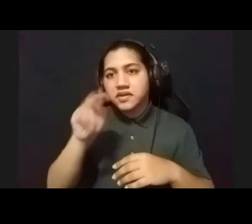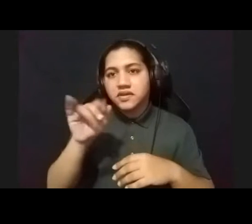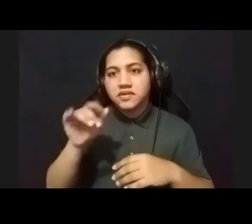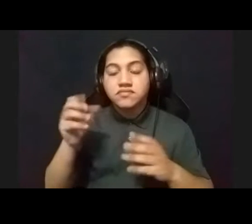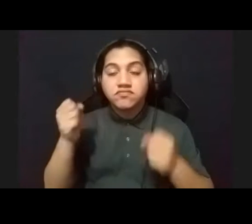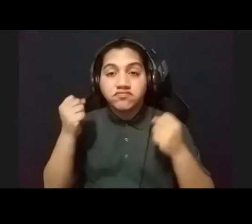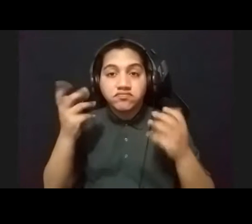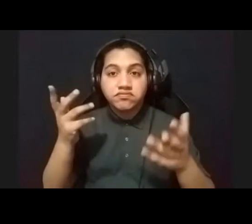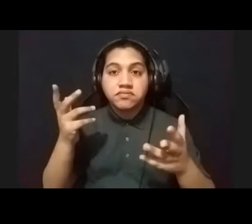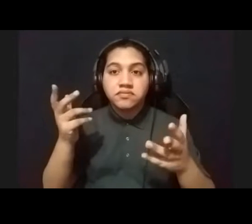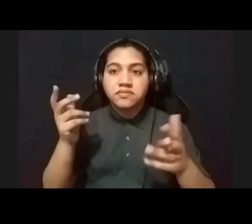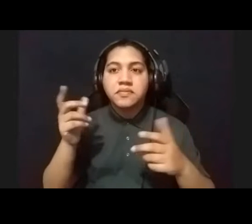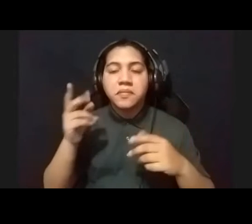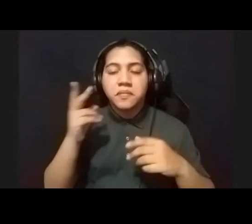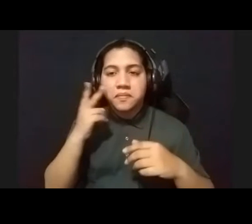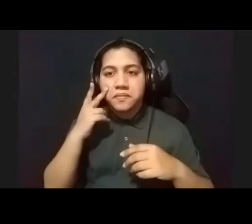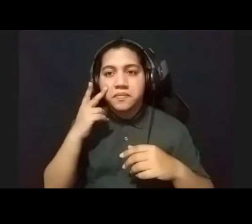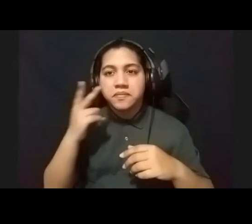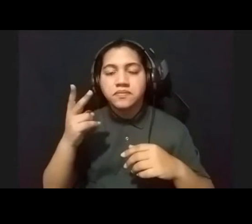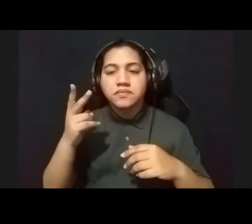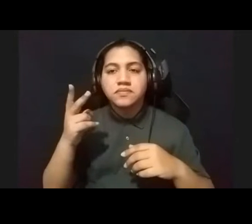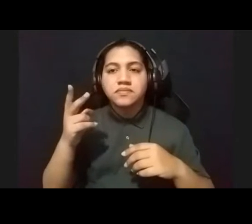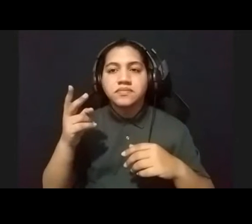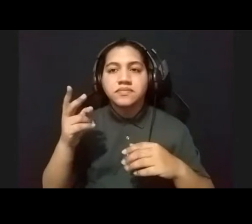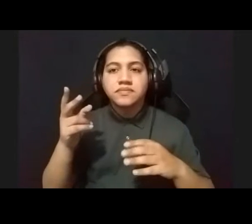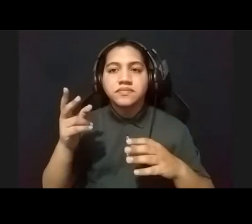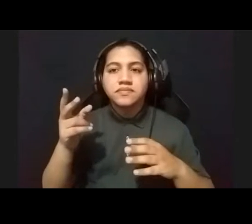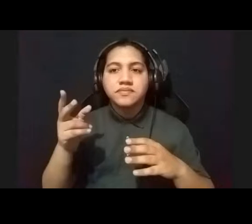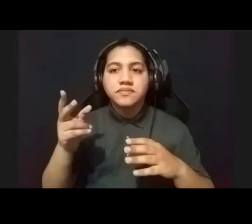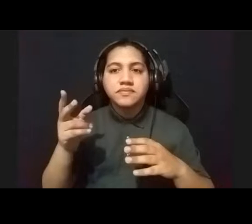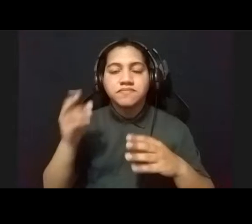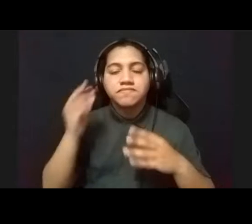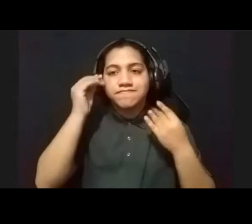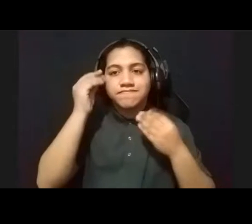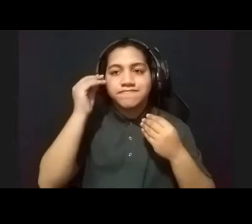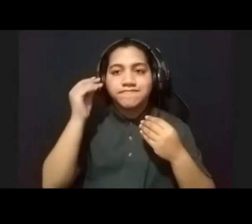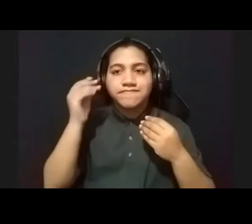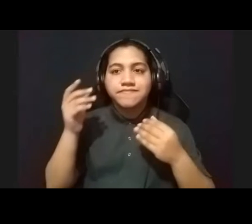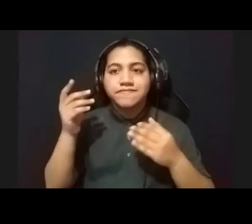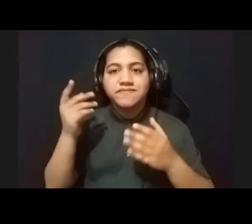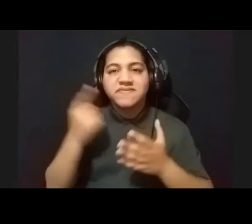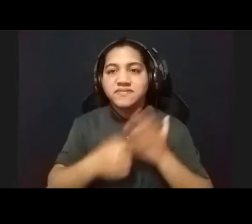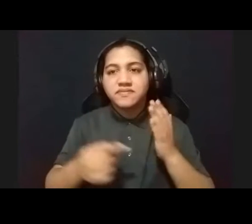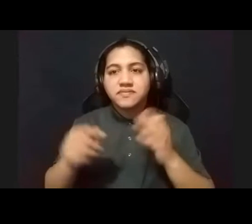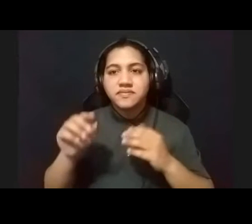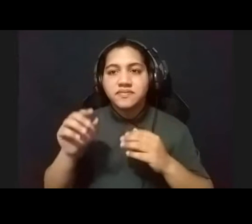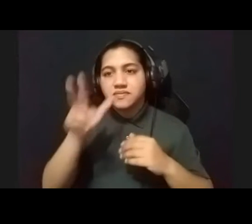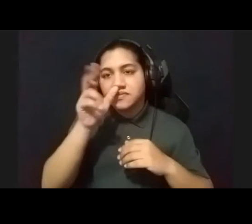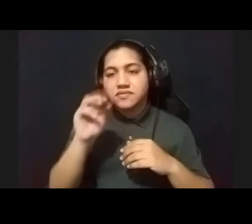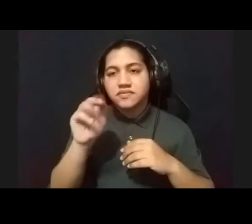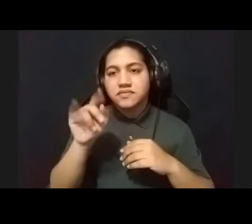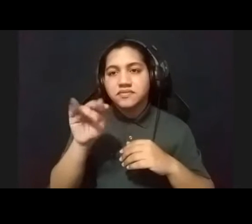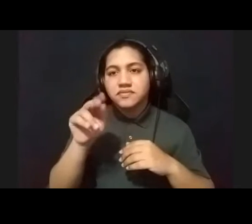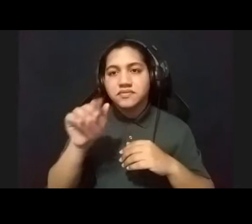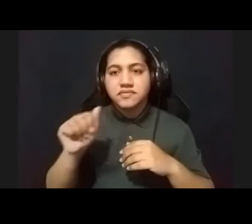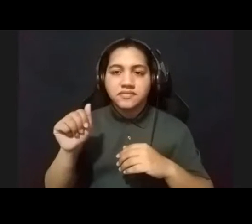bastantes, pero es para que ustedes tomen en consideración qué yo quiero hacer con Martina, cómo